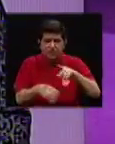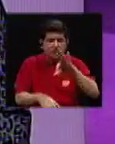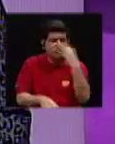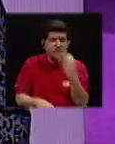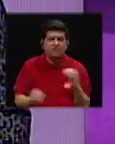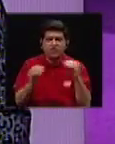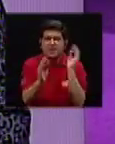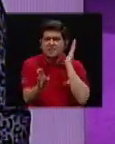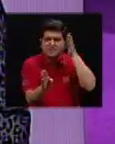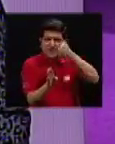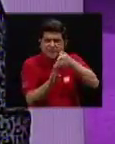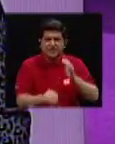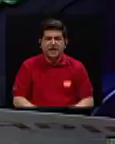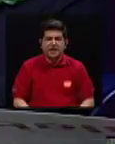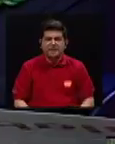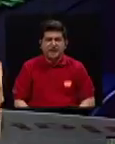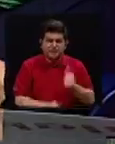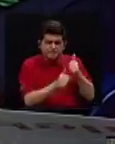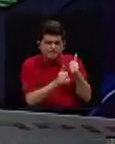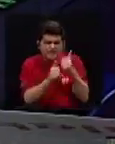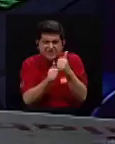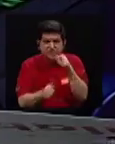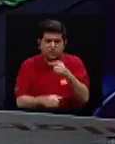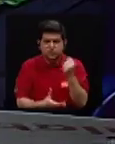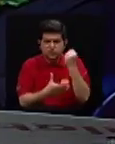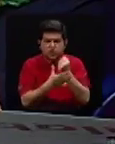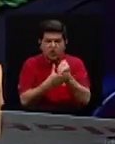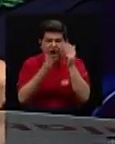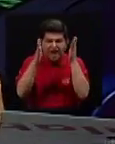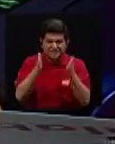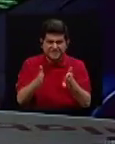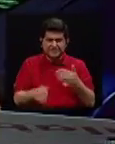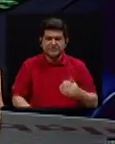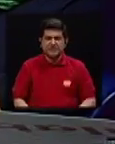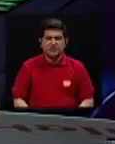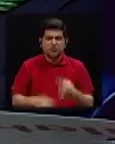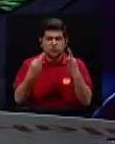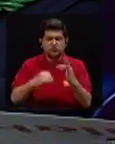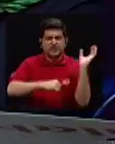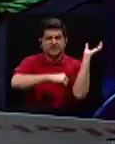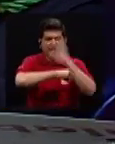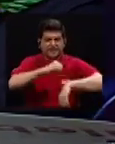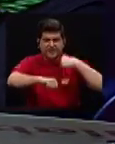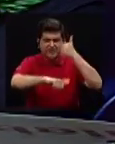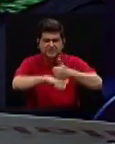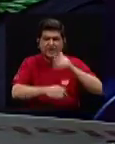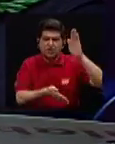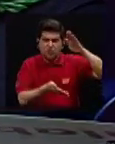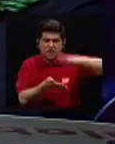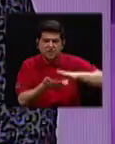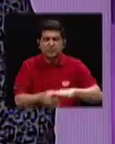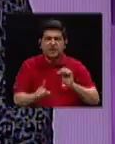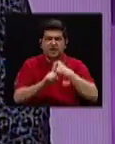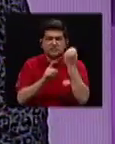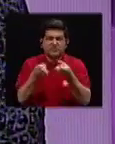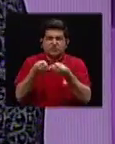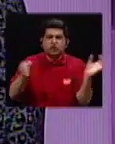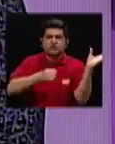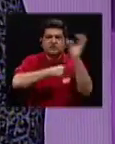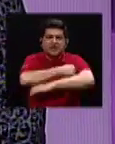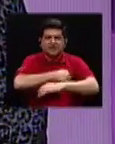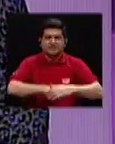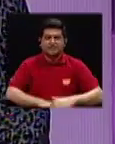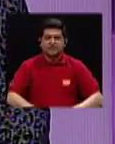directa para perseguir sistemáticamente a estos asesinos para tratar de castigarlos y reducir la impunidad